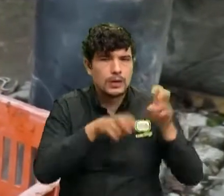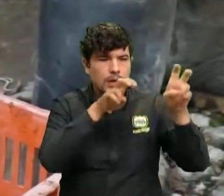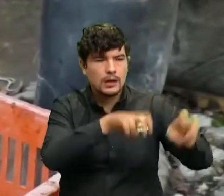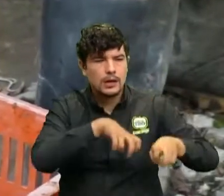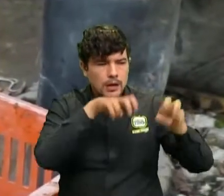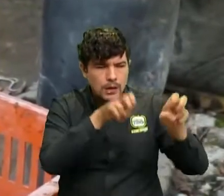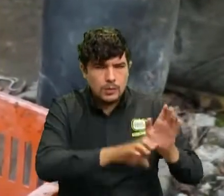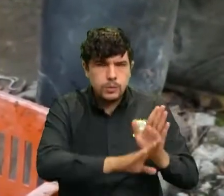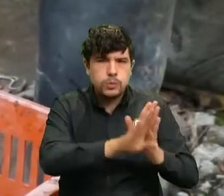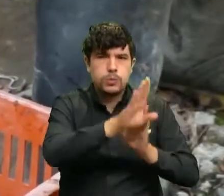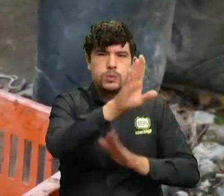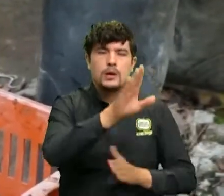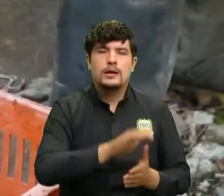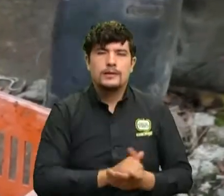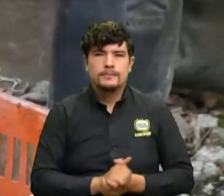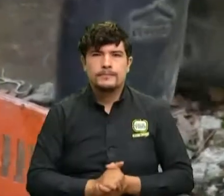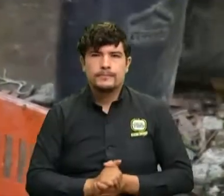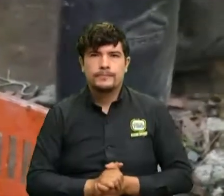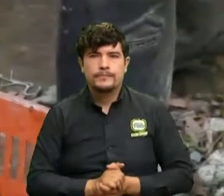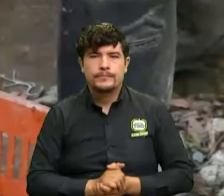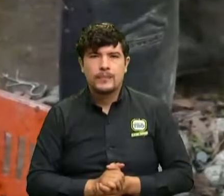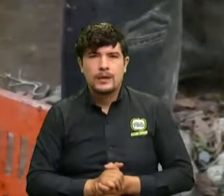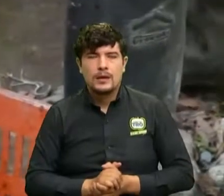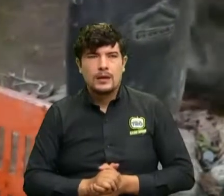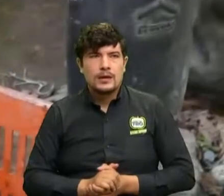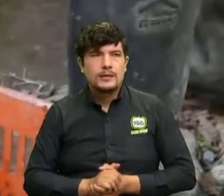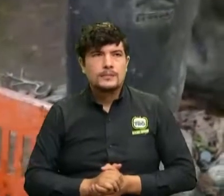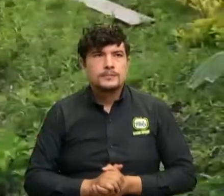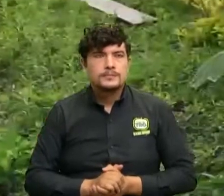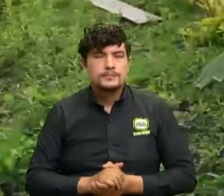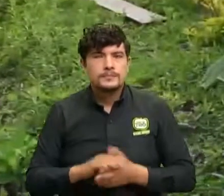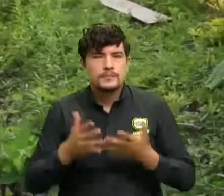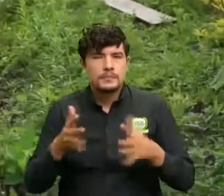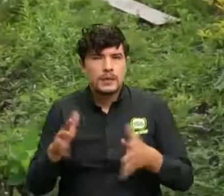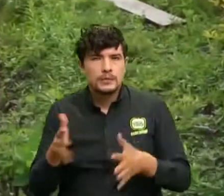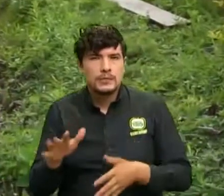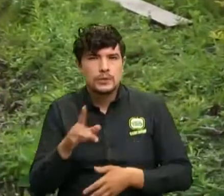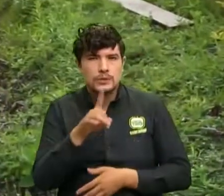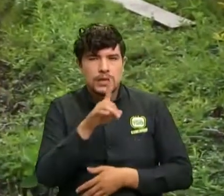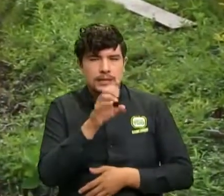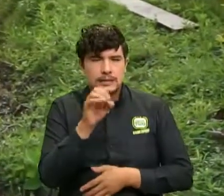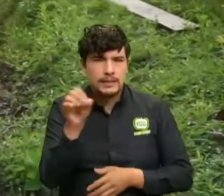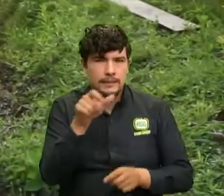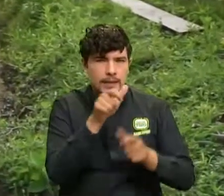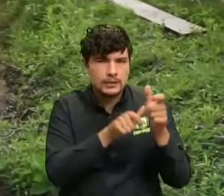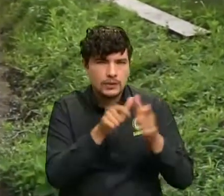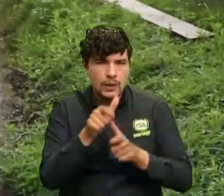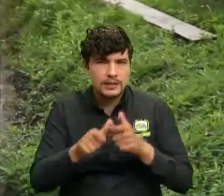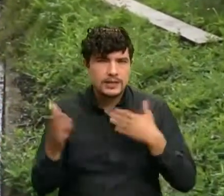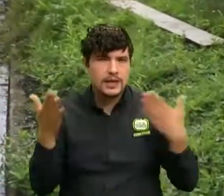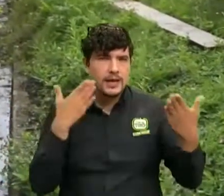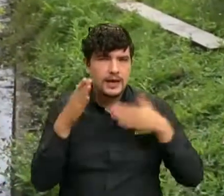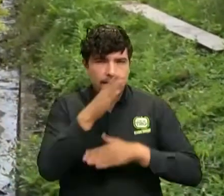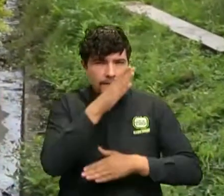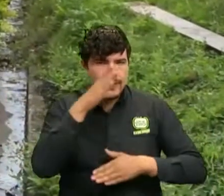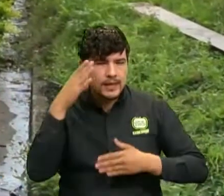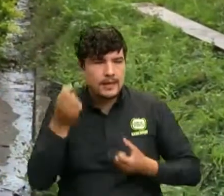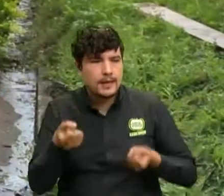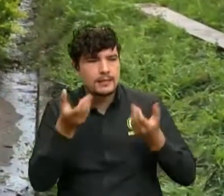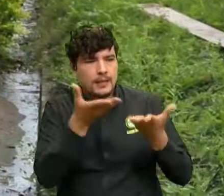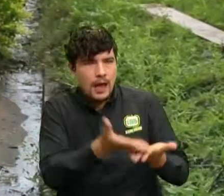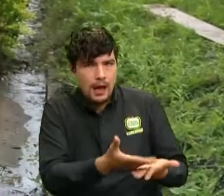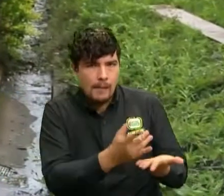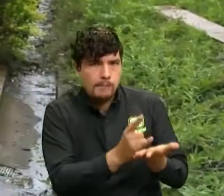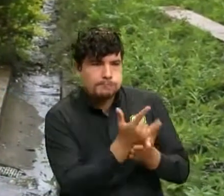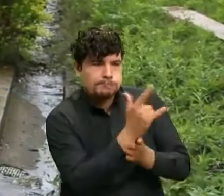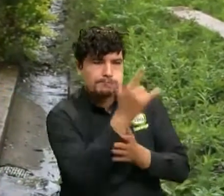municipio. Realizamos una entrega de aproximadamente 100 productores que se van a beneficiar con este proyecto de guayaba,